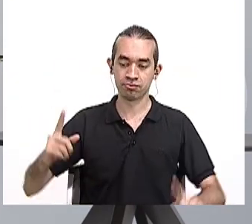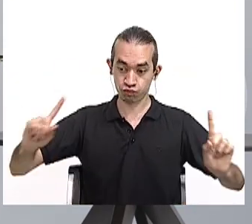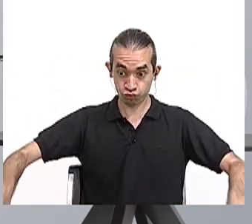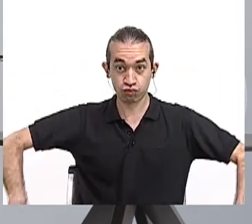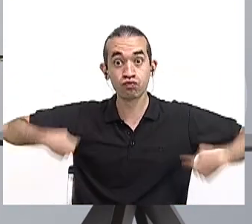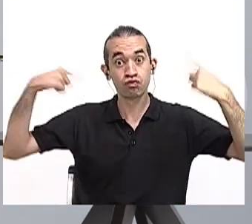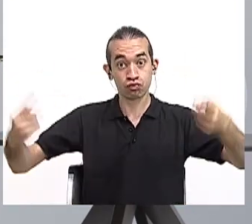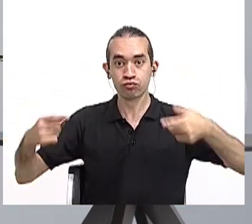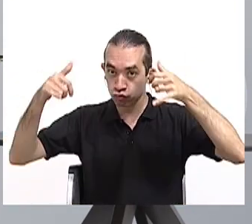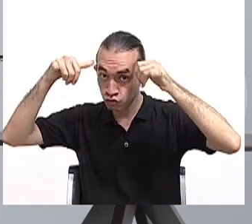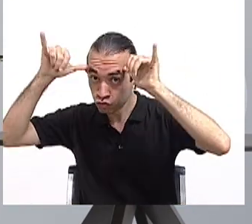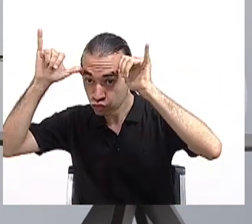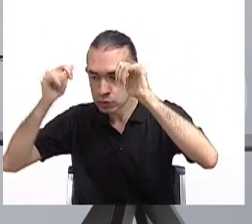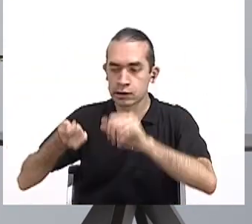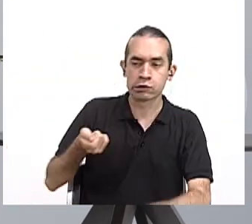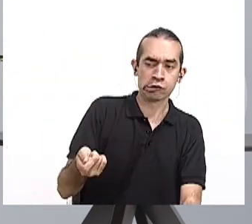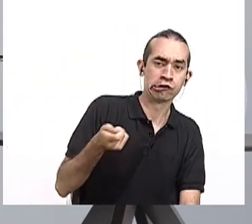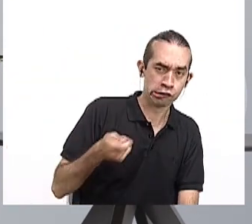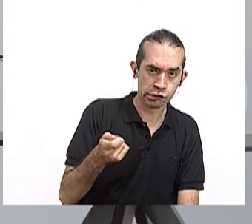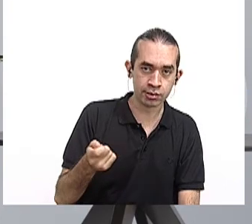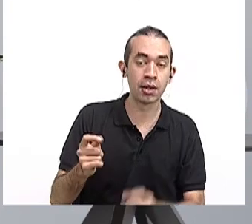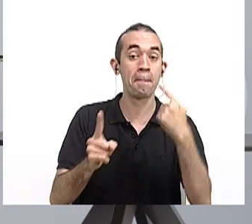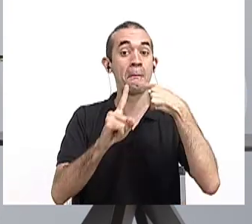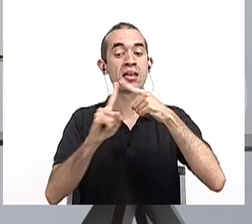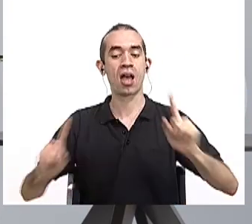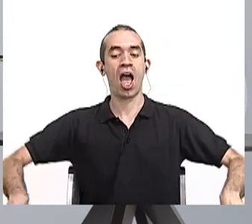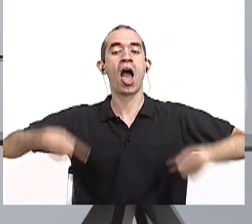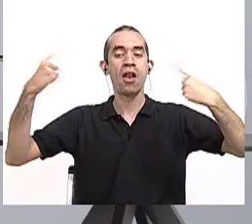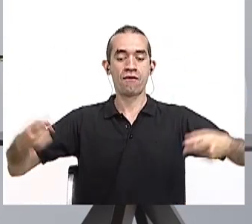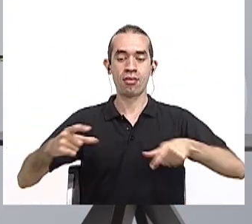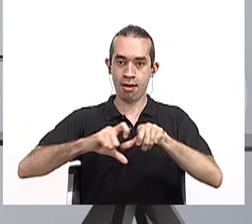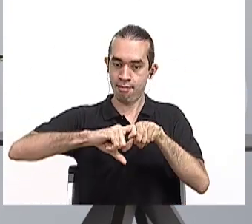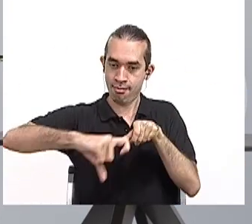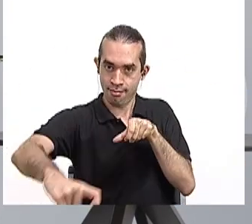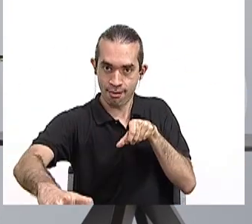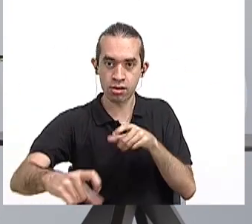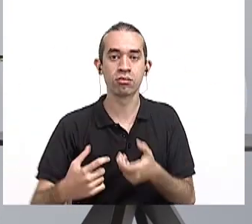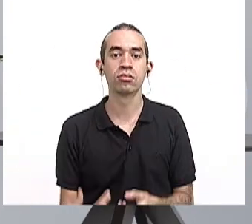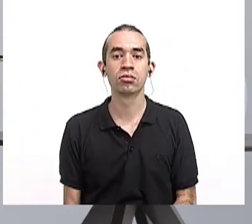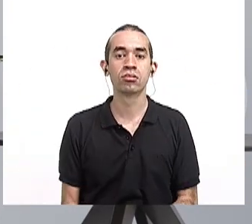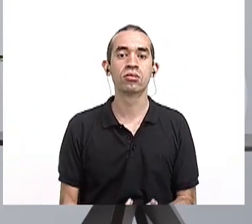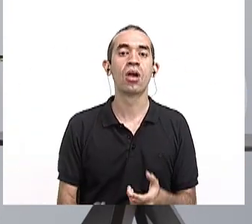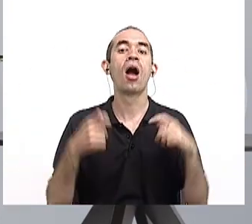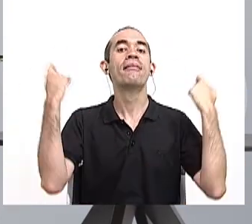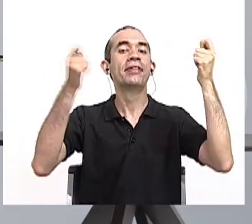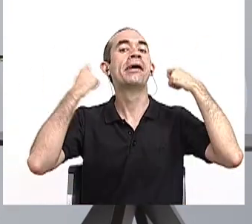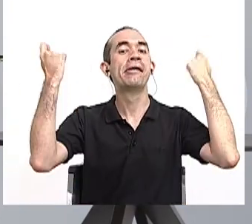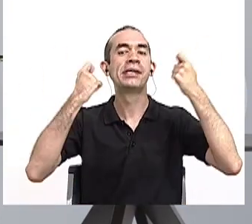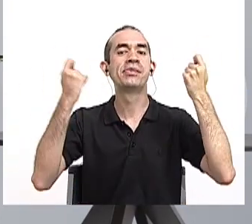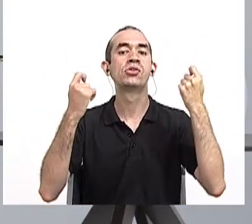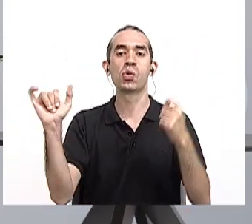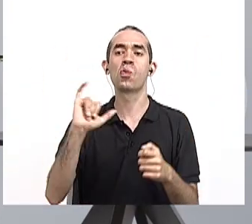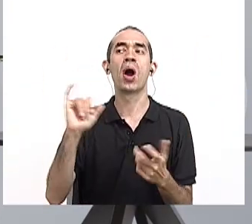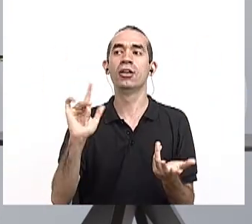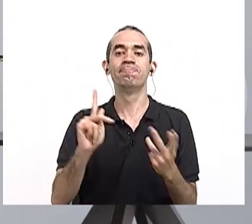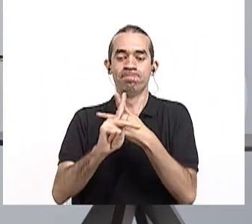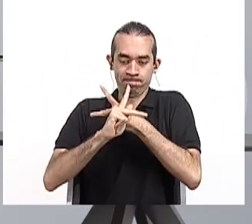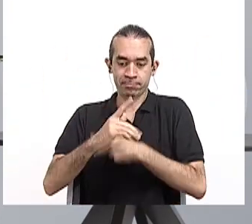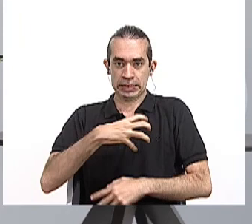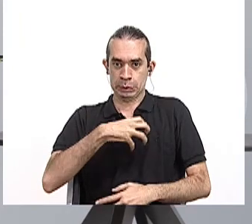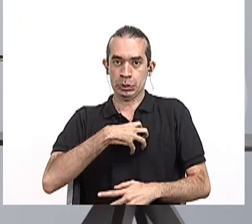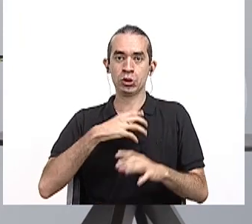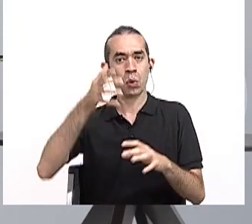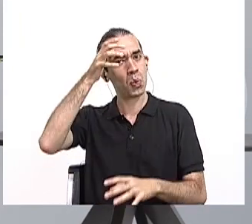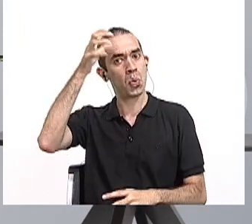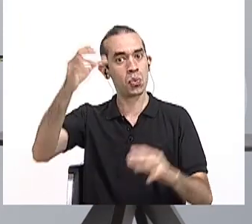y la carreta, que es una celebración porque corresponde a Patrimonio Cultural de